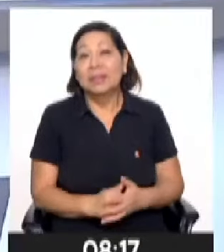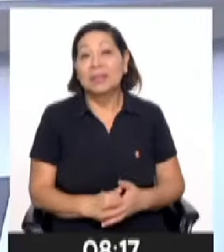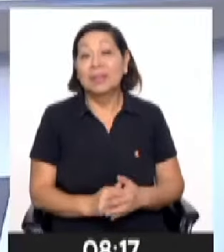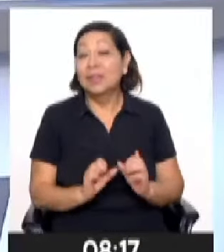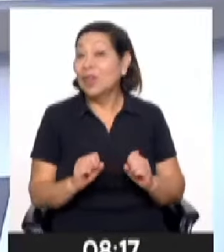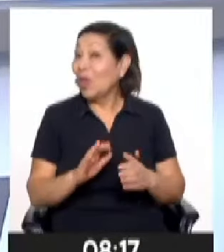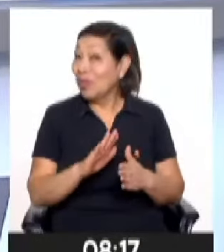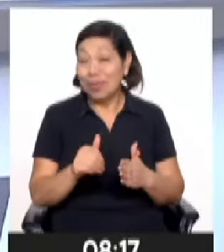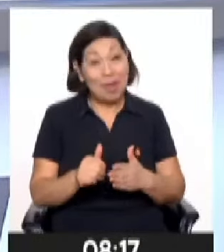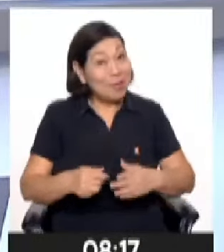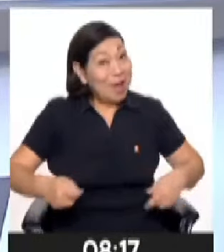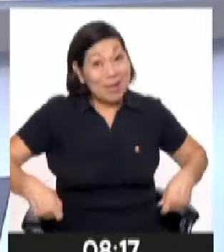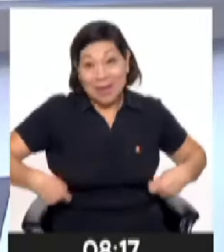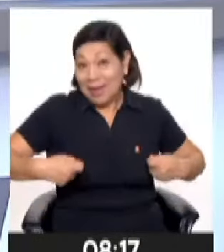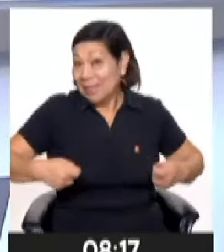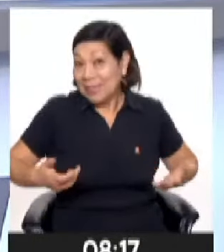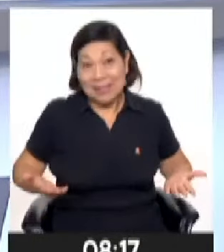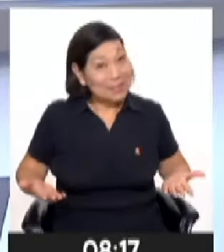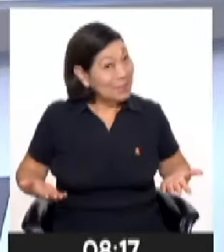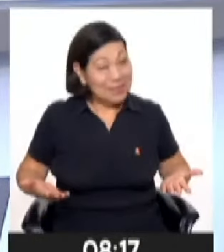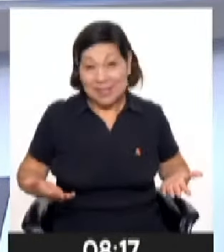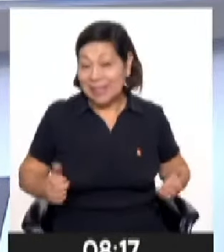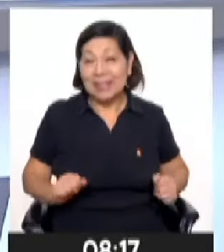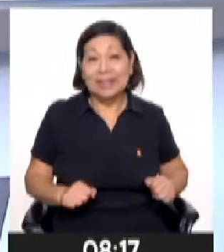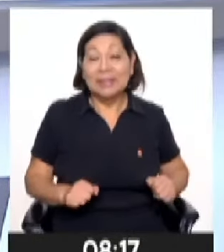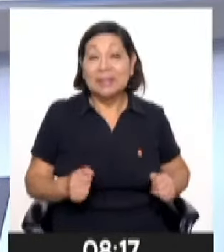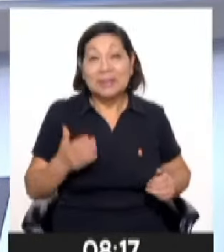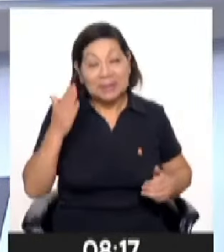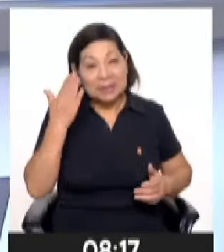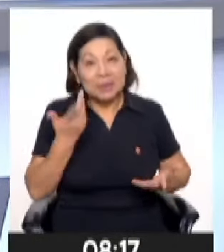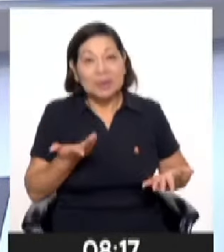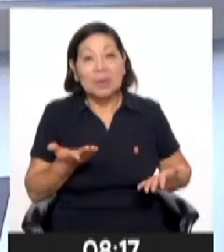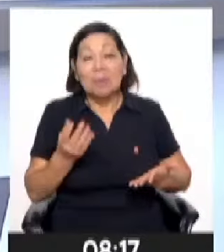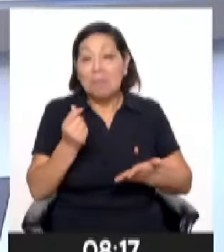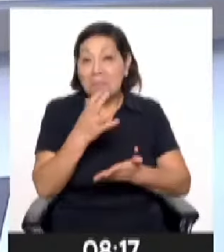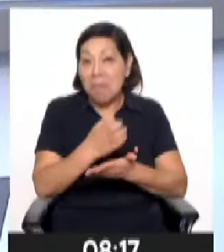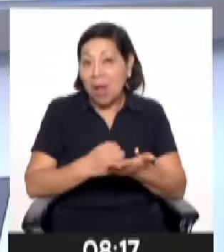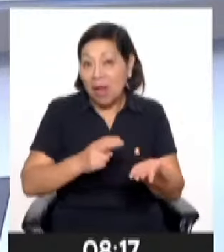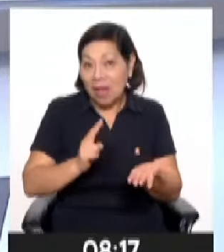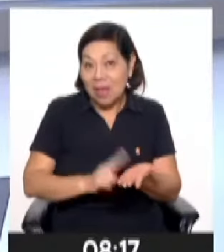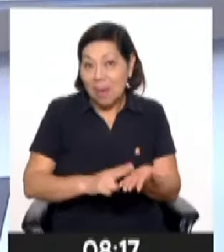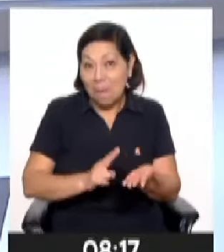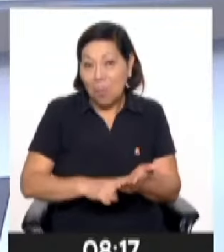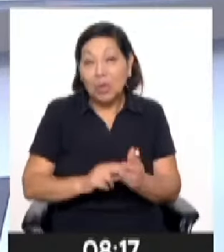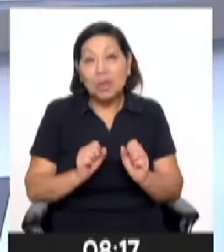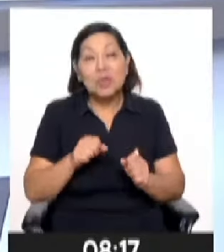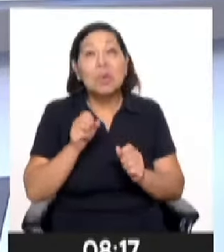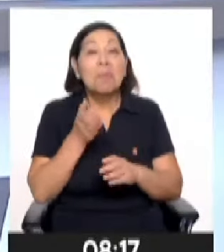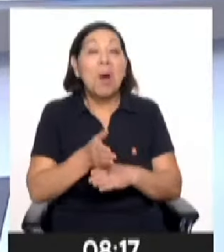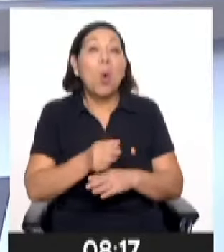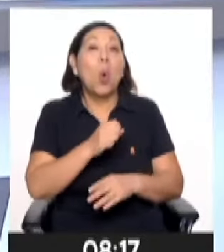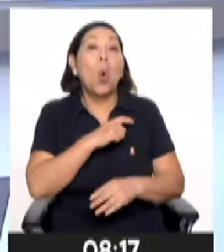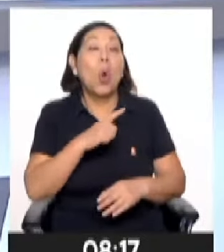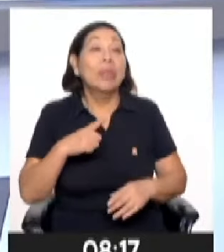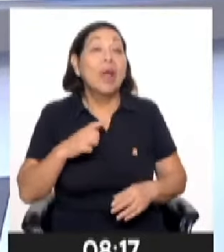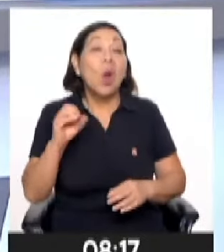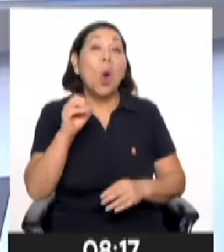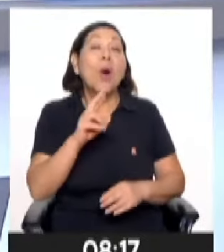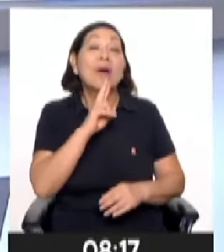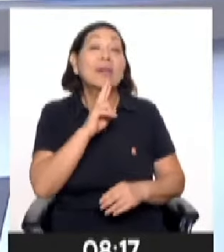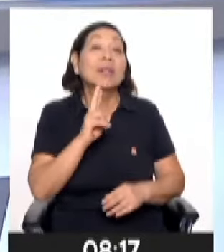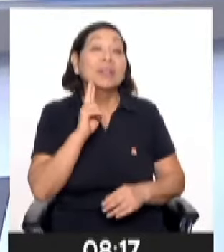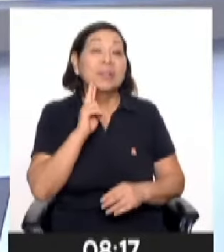digamos que no todo va a ser gasto porque se va a poder deducir impuestos además, si va a un hotel o si va a un restaurante,